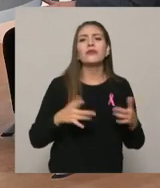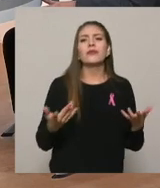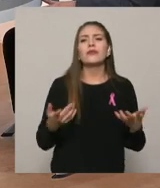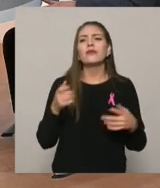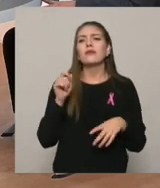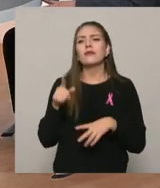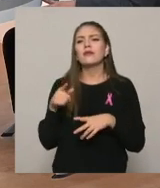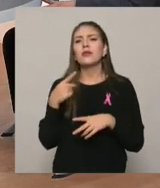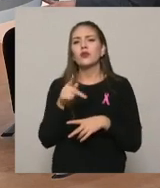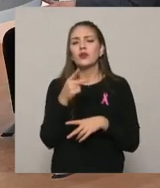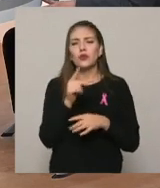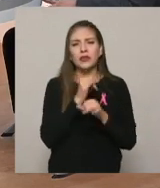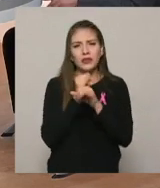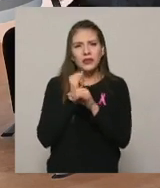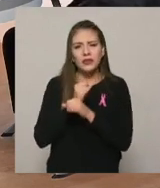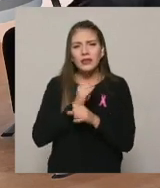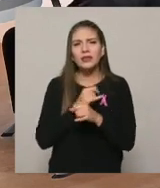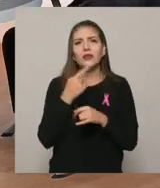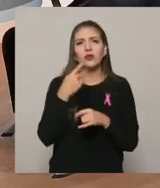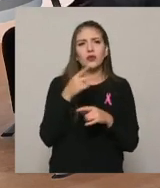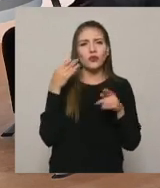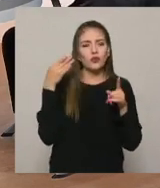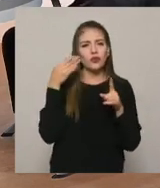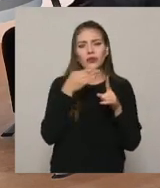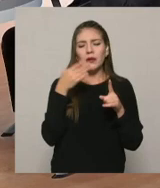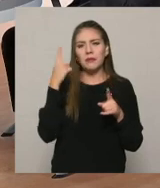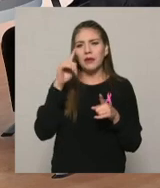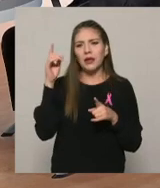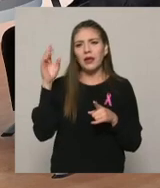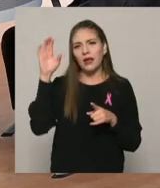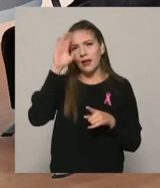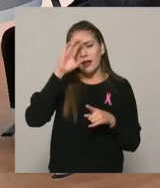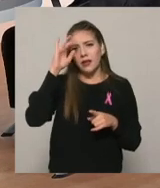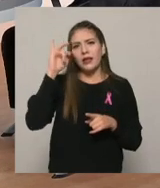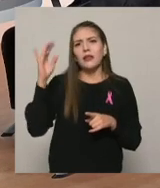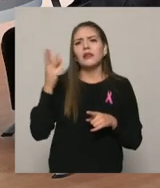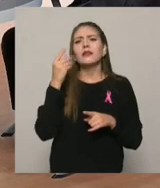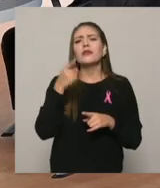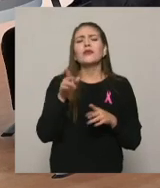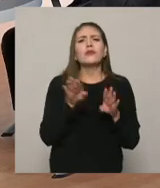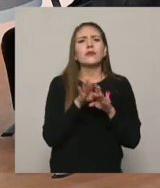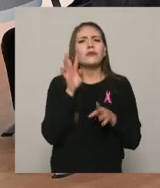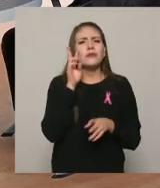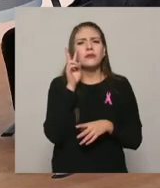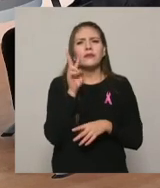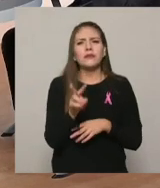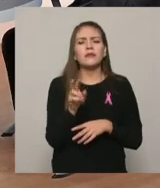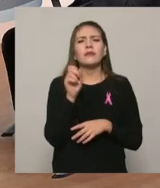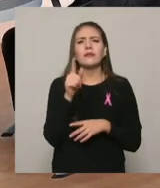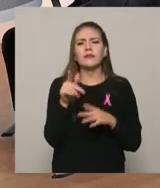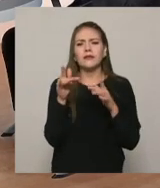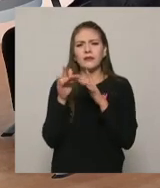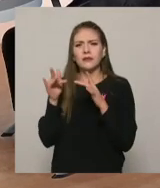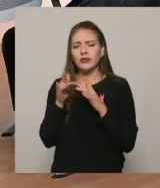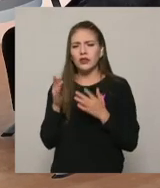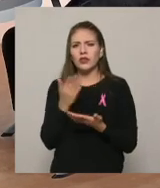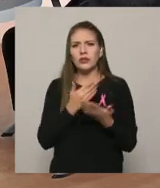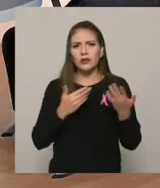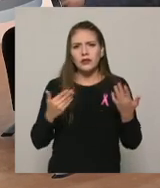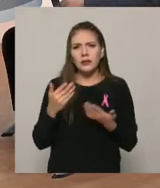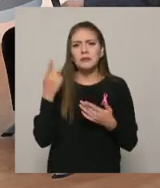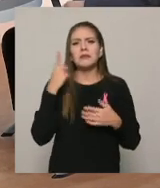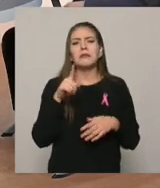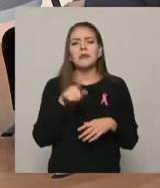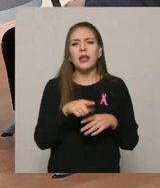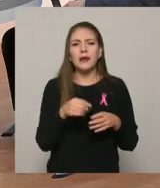digitales dedicados a la ciencia y a la tecnología, ¿cómo puedes ver o cómo puedes visualizar también la llegada de las redes sociales para enriquecer aún